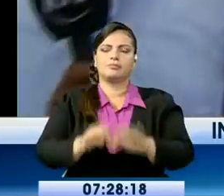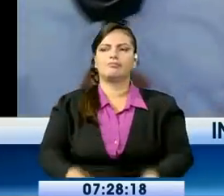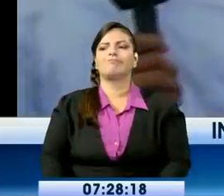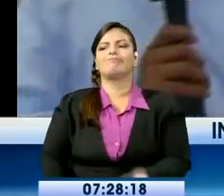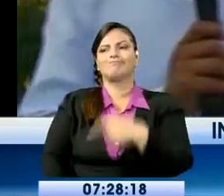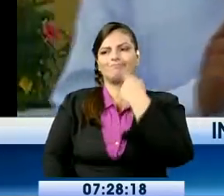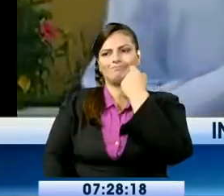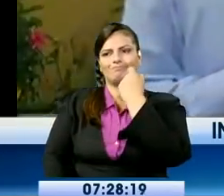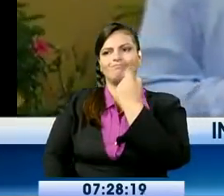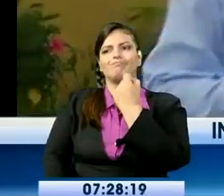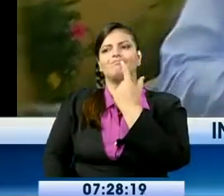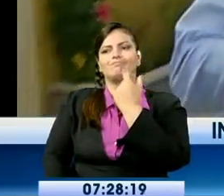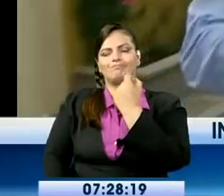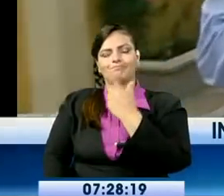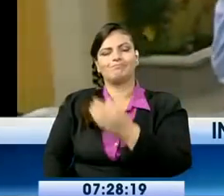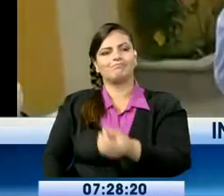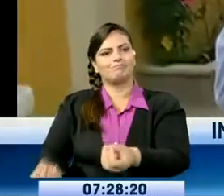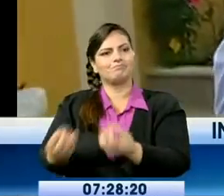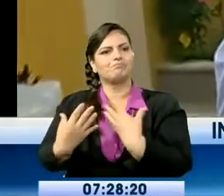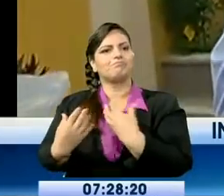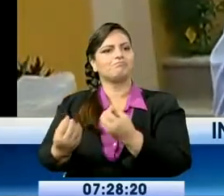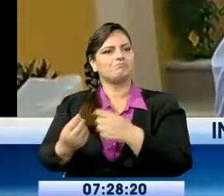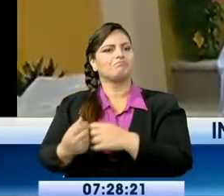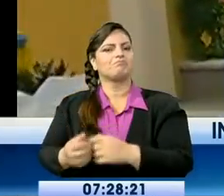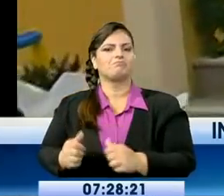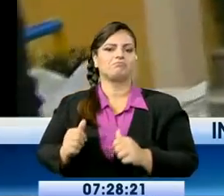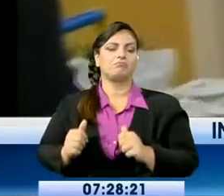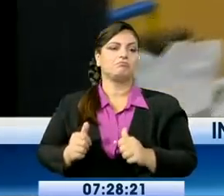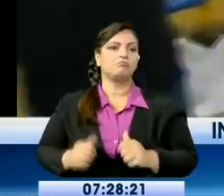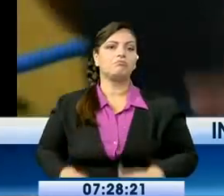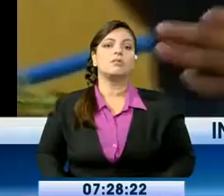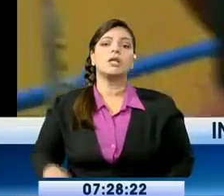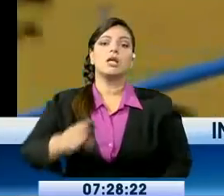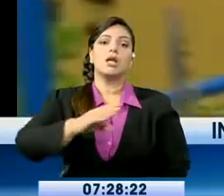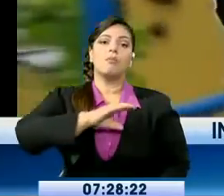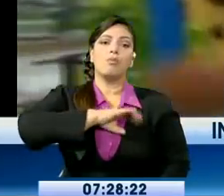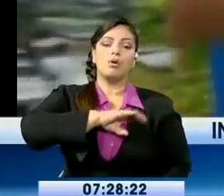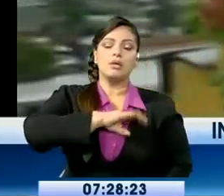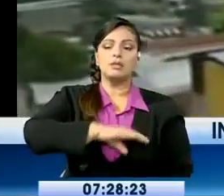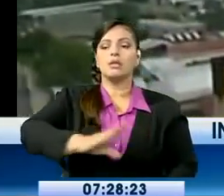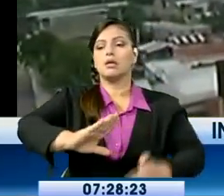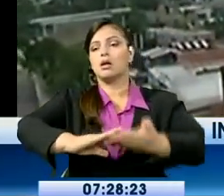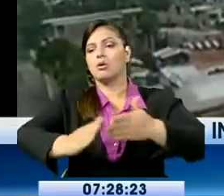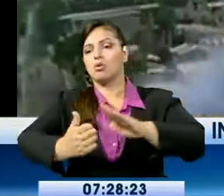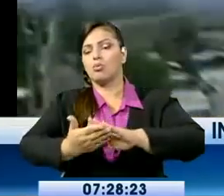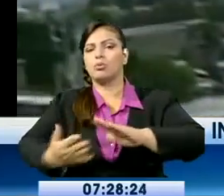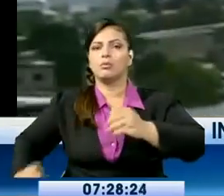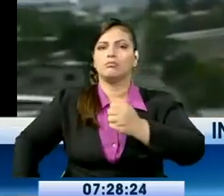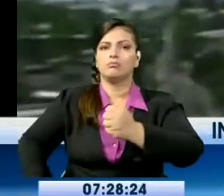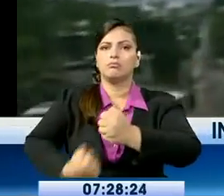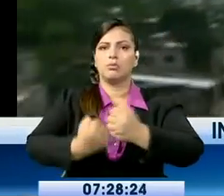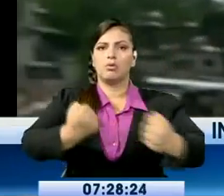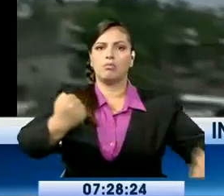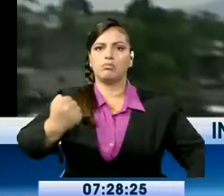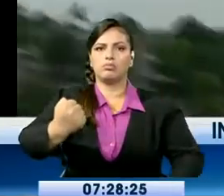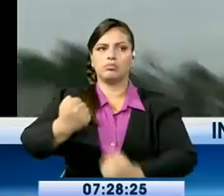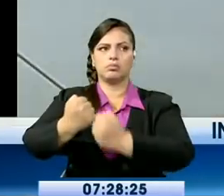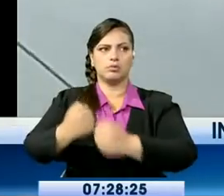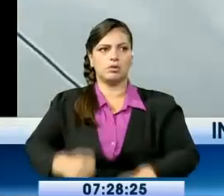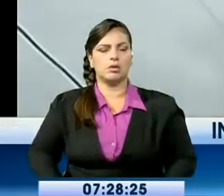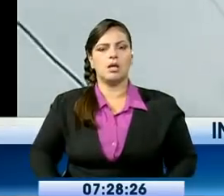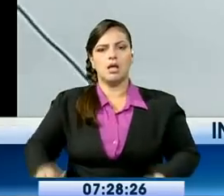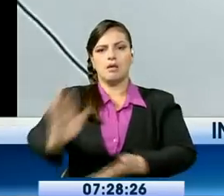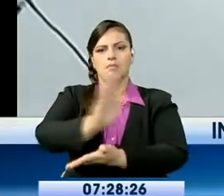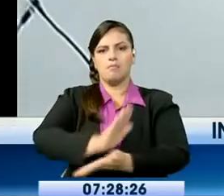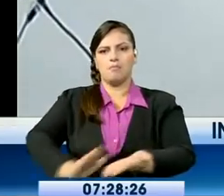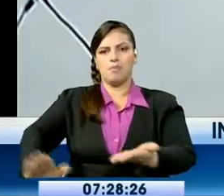las versiones por parte de la comunidad y de la Policía Nacional, quienes se encuentran trabajando, operando juntos desde el barrio Unión,